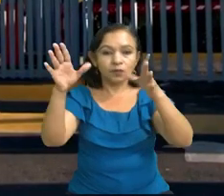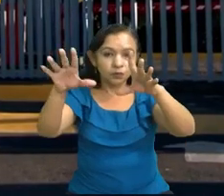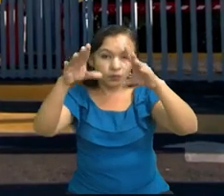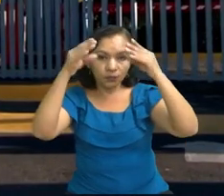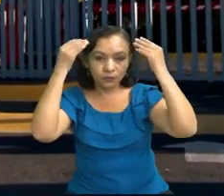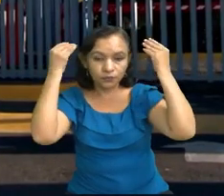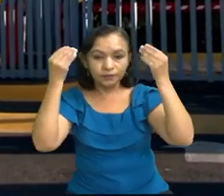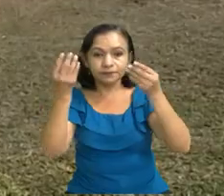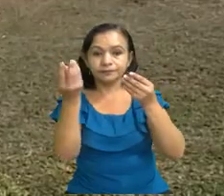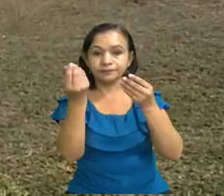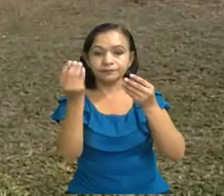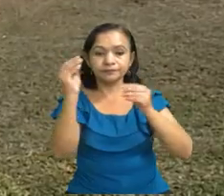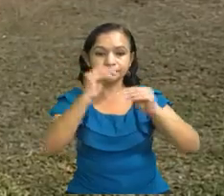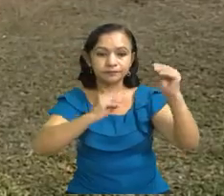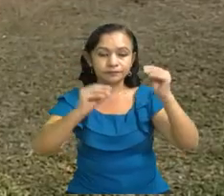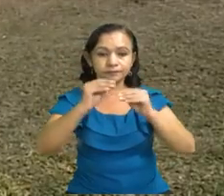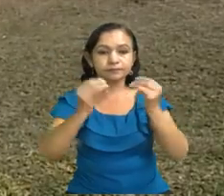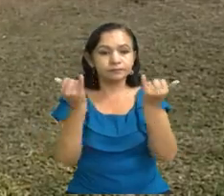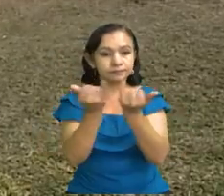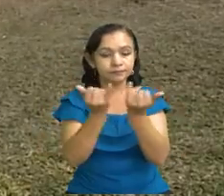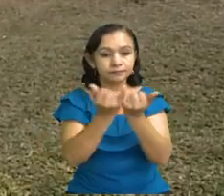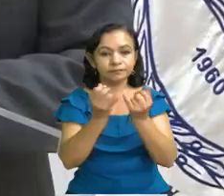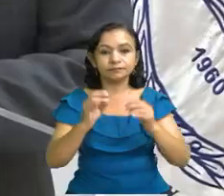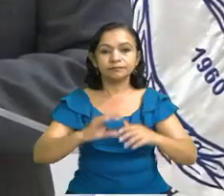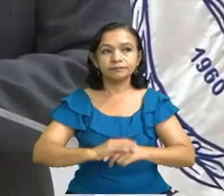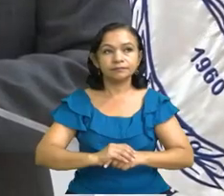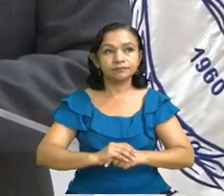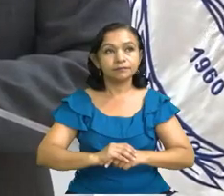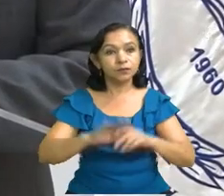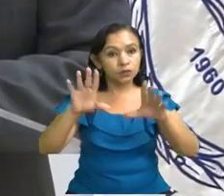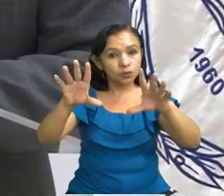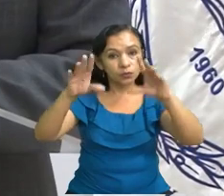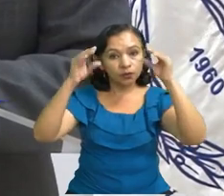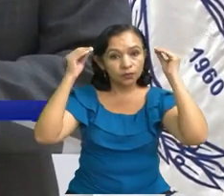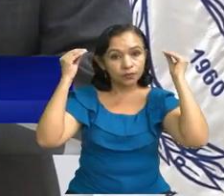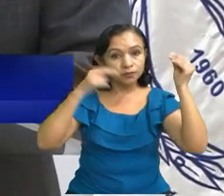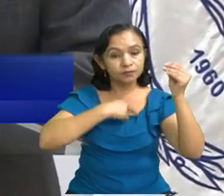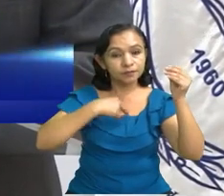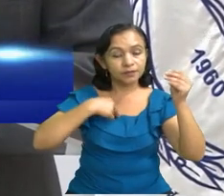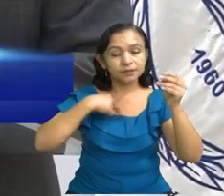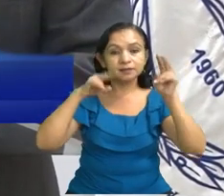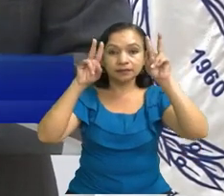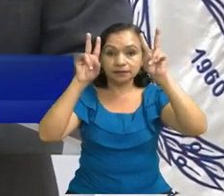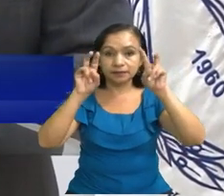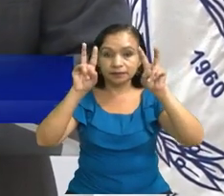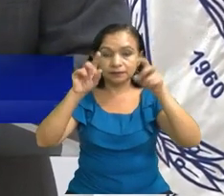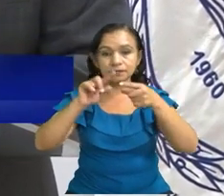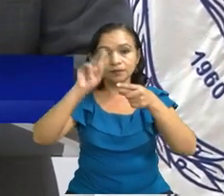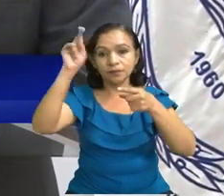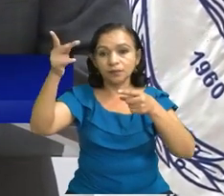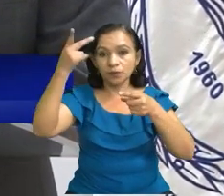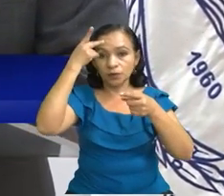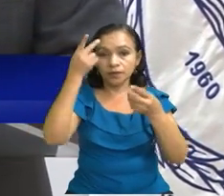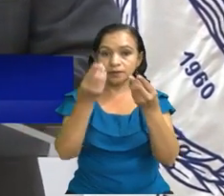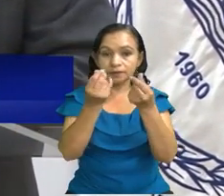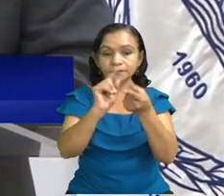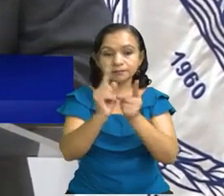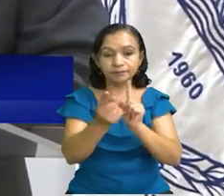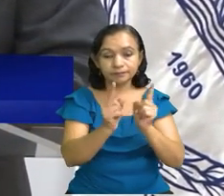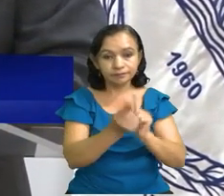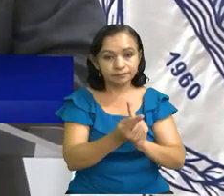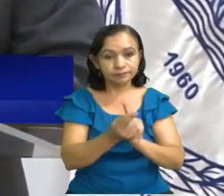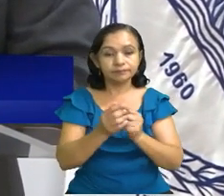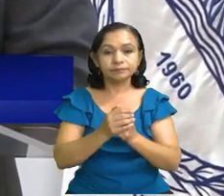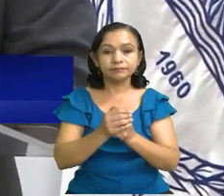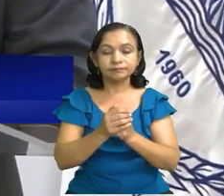abiertos en economía. Y los cursos van a ser en las siguientes temáticas: política monetaria y cambiaria